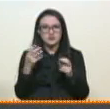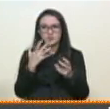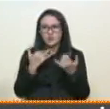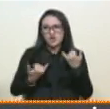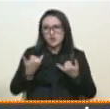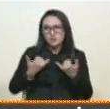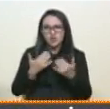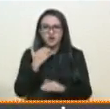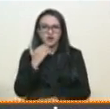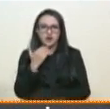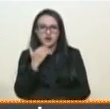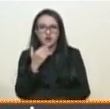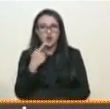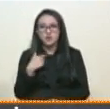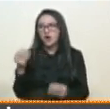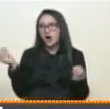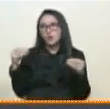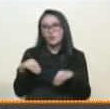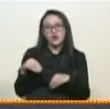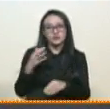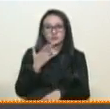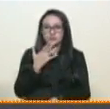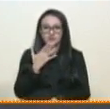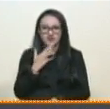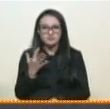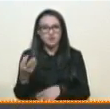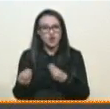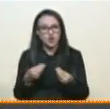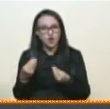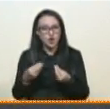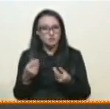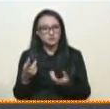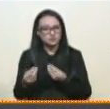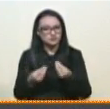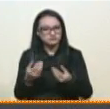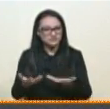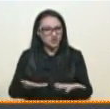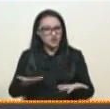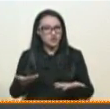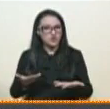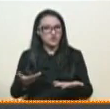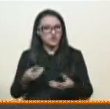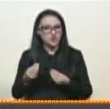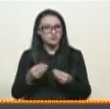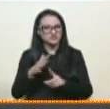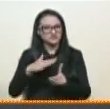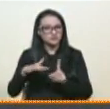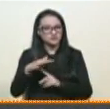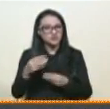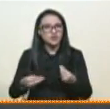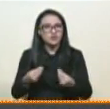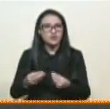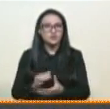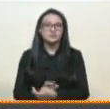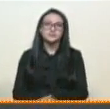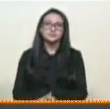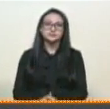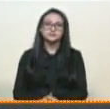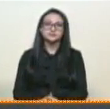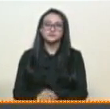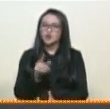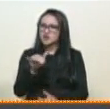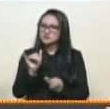inconformidad, no está de acuerdo con un punto, ¿cómo se canaliza, no?, esta situación? No, eso allí mismo ellos hacen